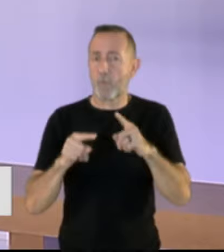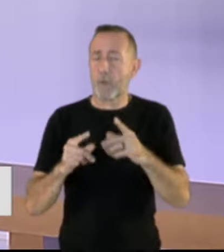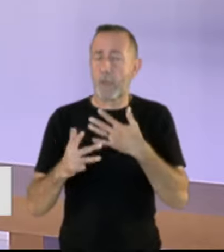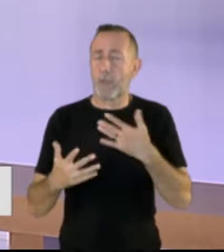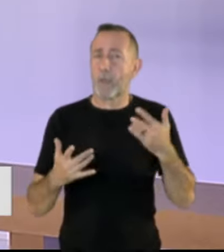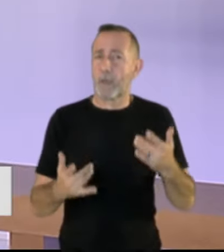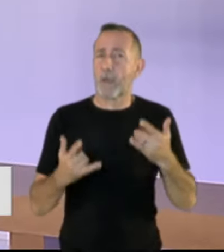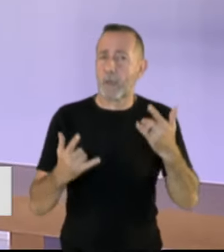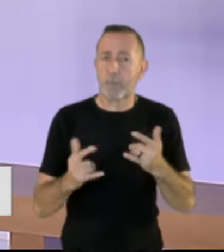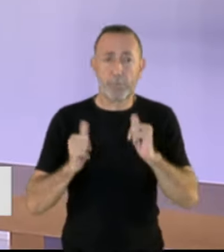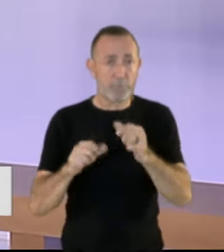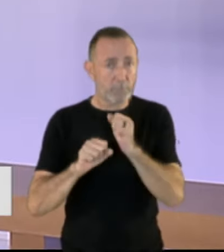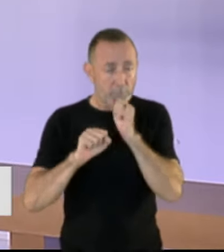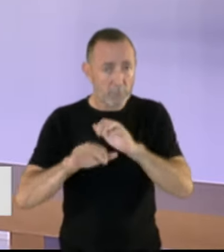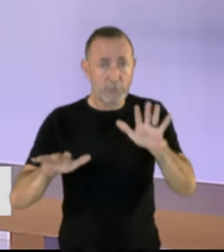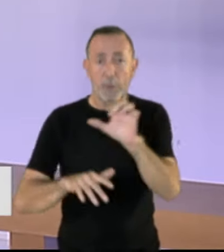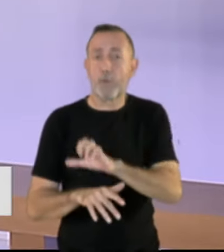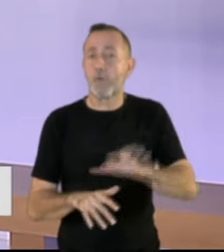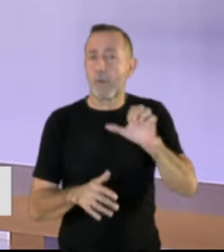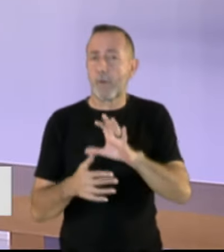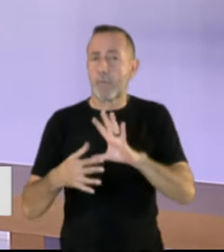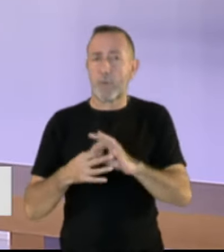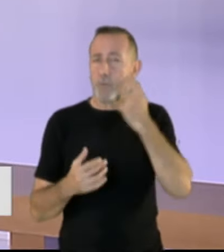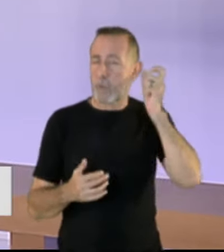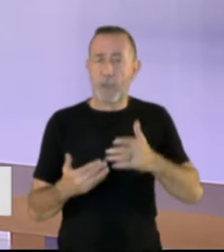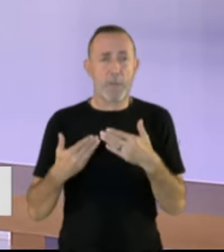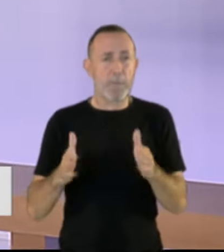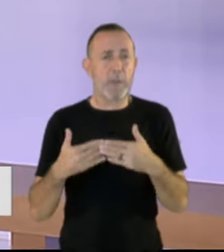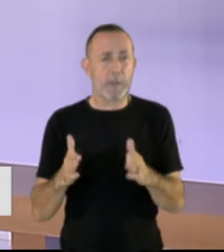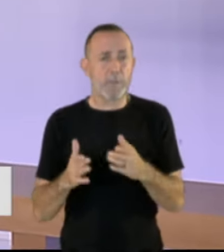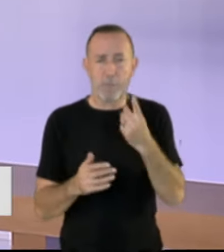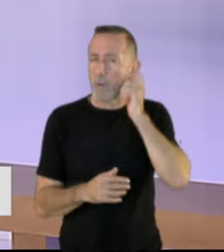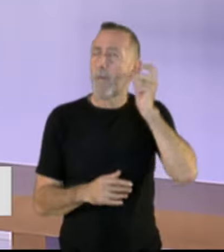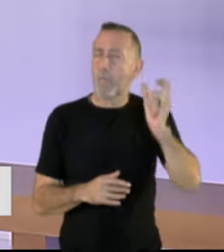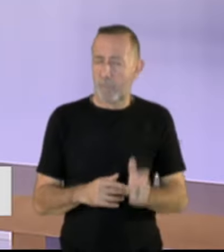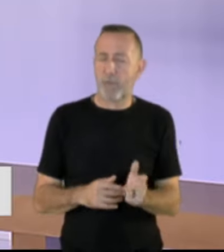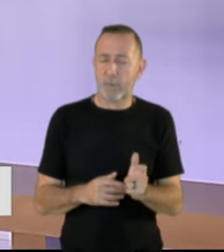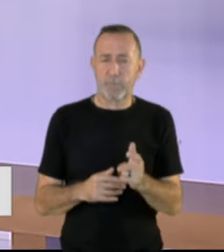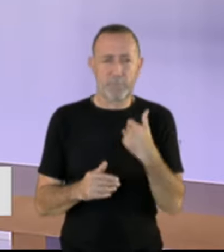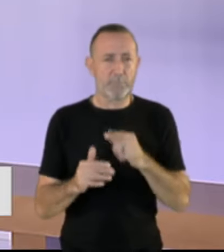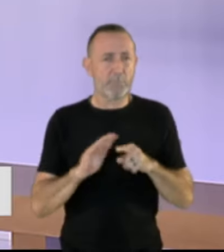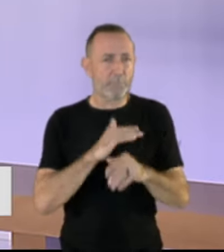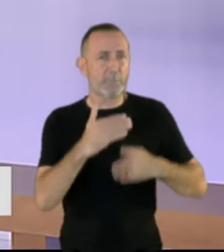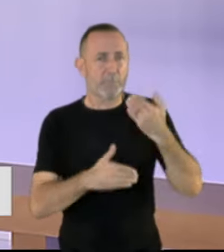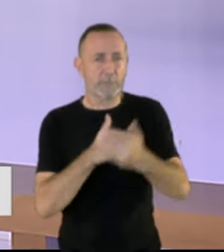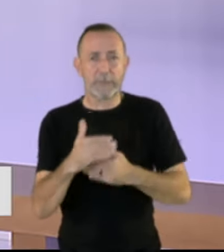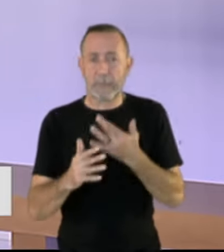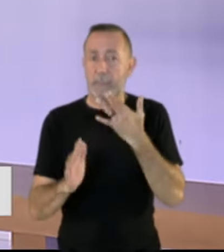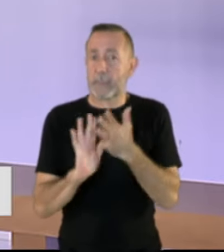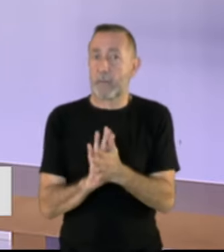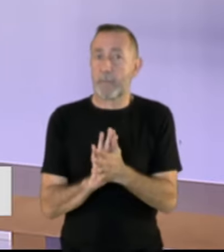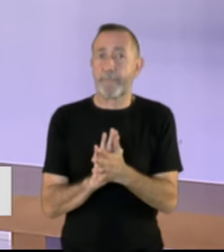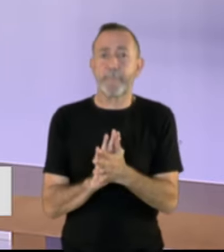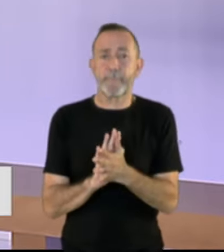panameña una latina y sobre todo una mujer que que eso queda para la historia entonces eh sin ánimo de ser Yoyo como decimos en Panamá yo yo yo no